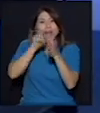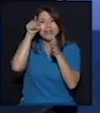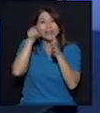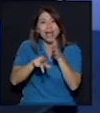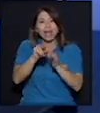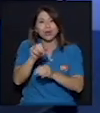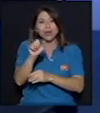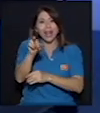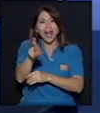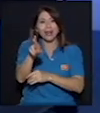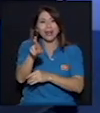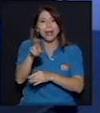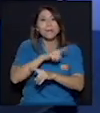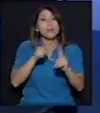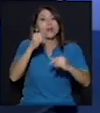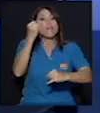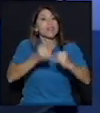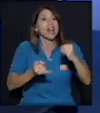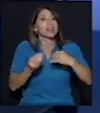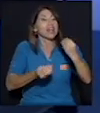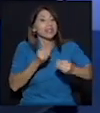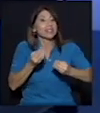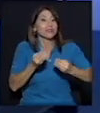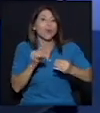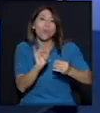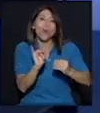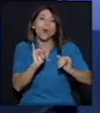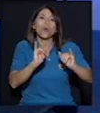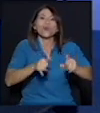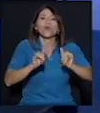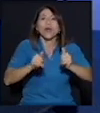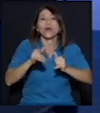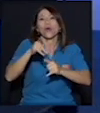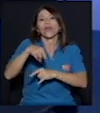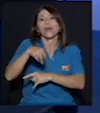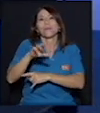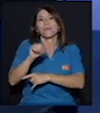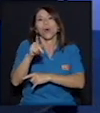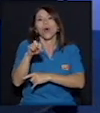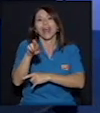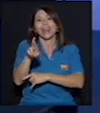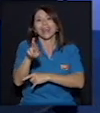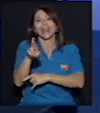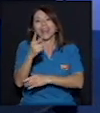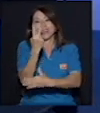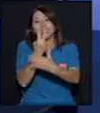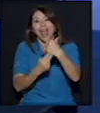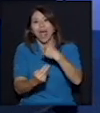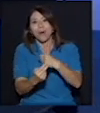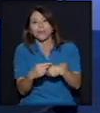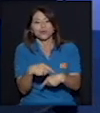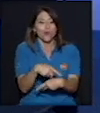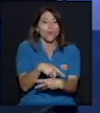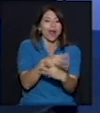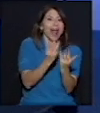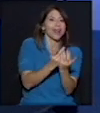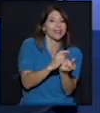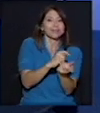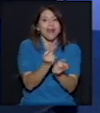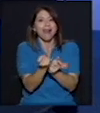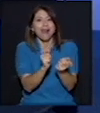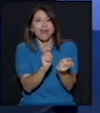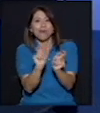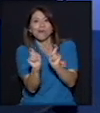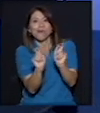amenaza. Al final resultó ser un juego de póker entre ambos, se enseñaban cartas y se escondían cartas y al final